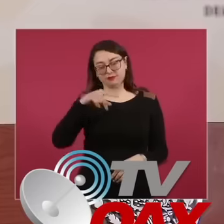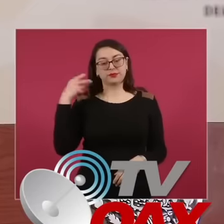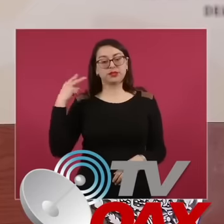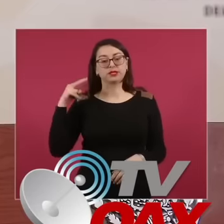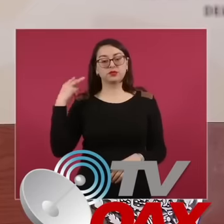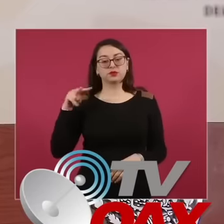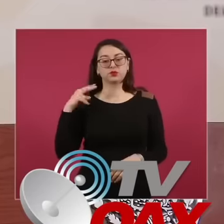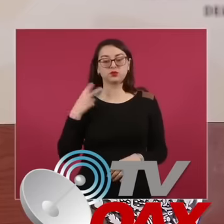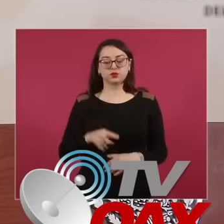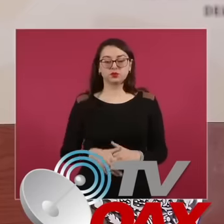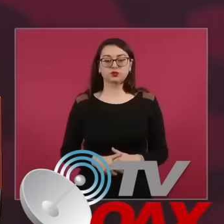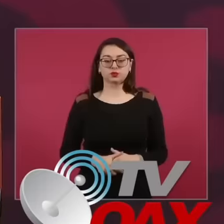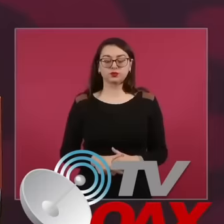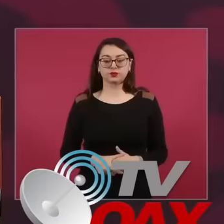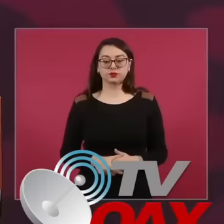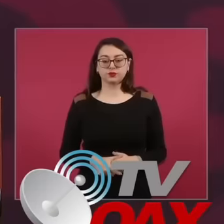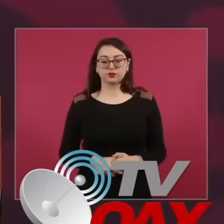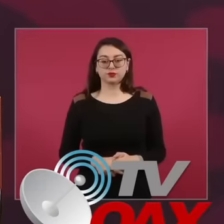el gobierno